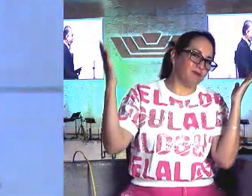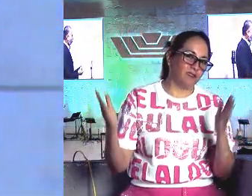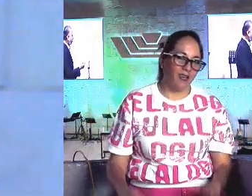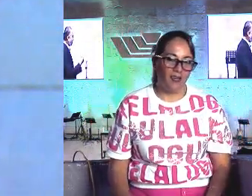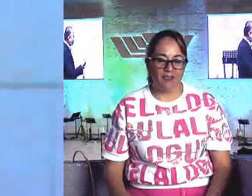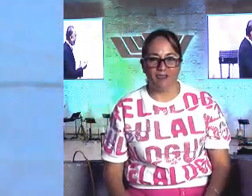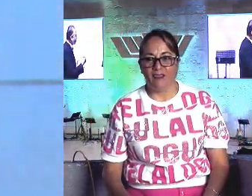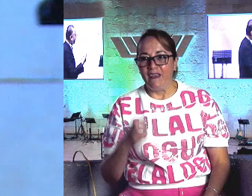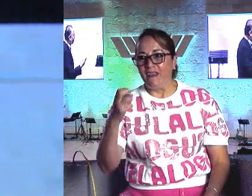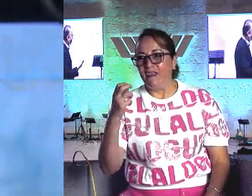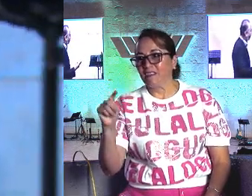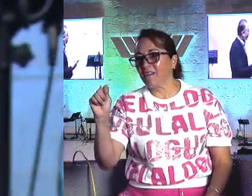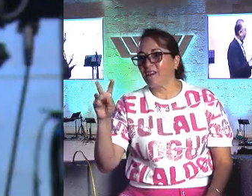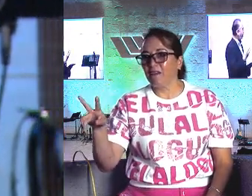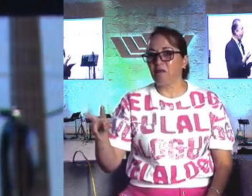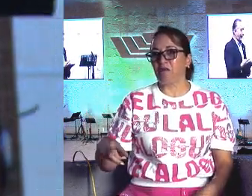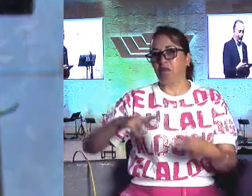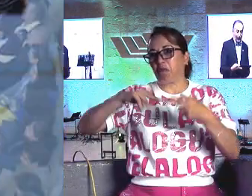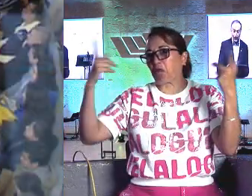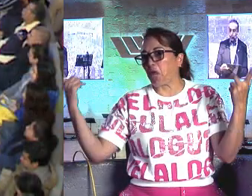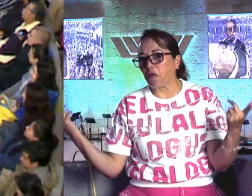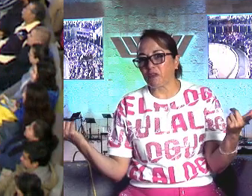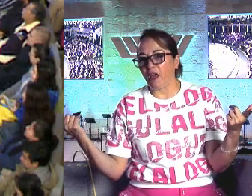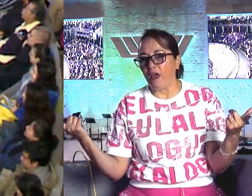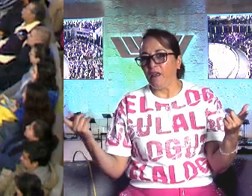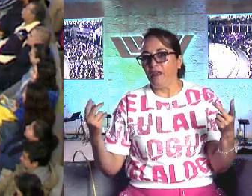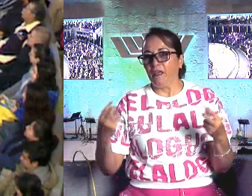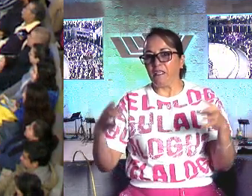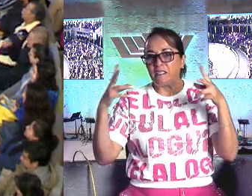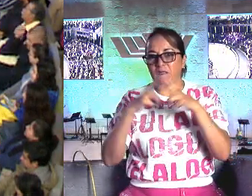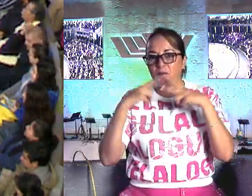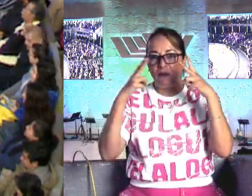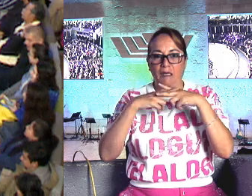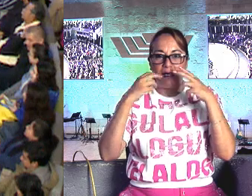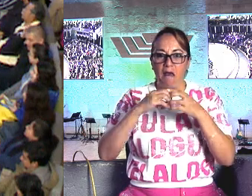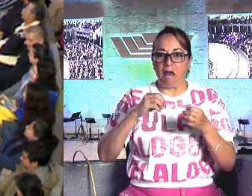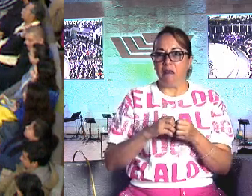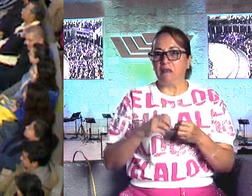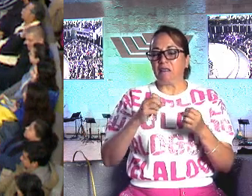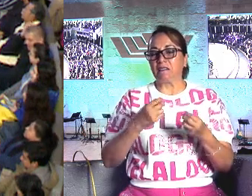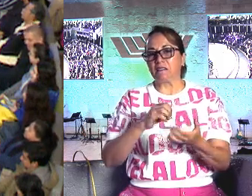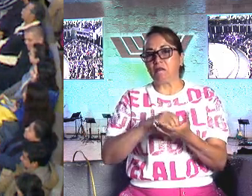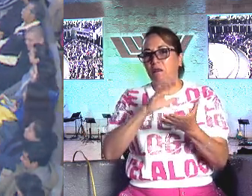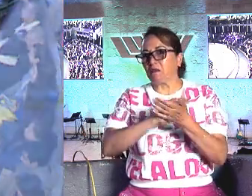Estoy sin empleo, endeudado por una pantalla que ya no existe, para un matrimonio que se separó.